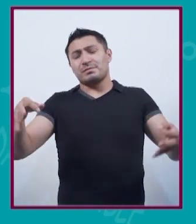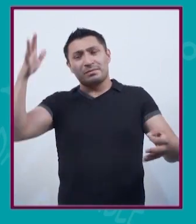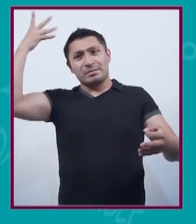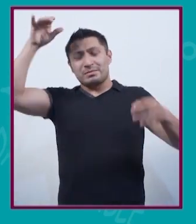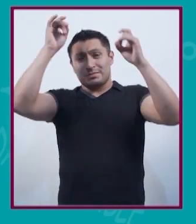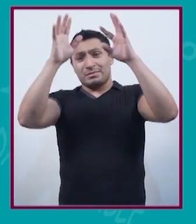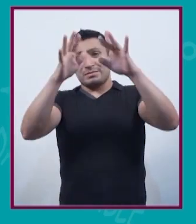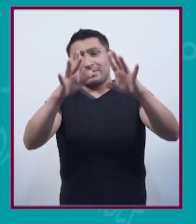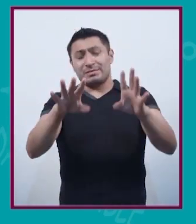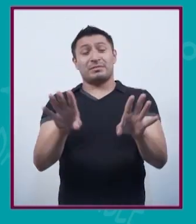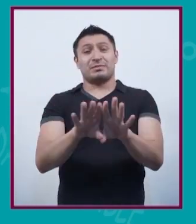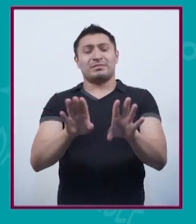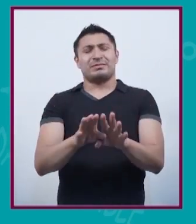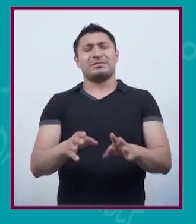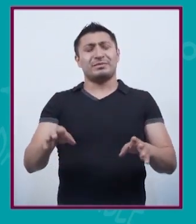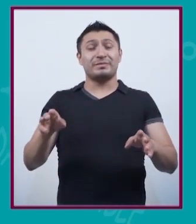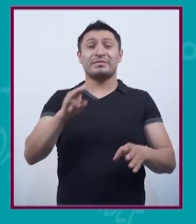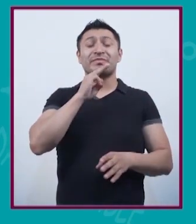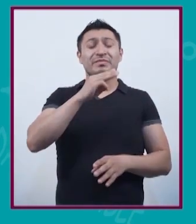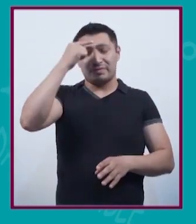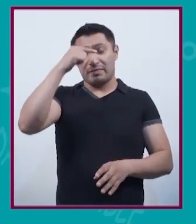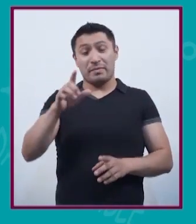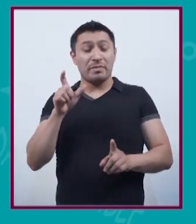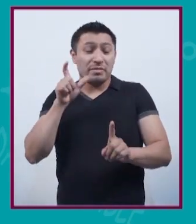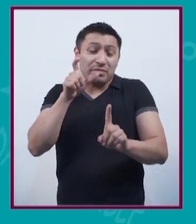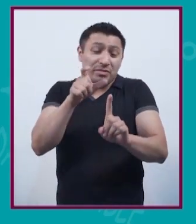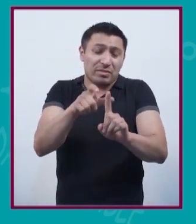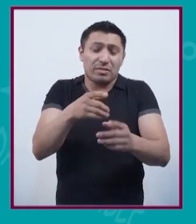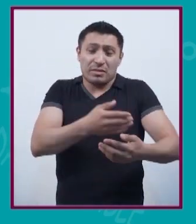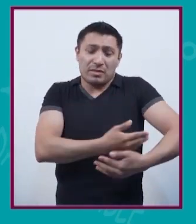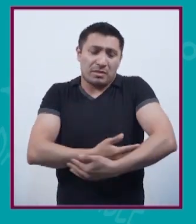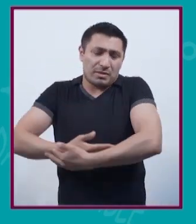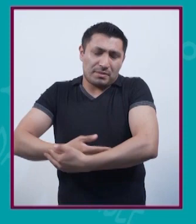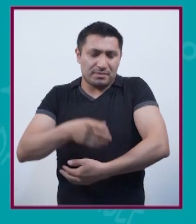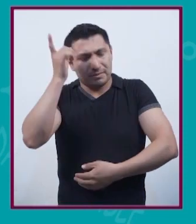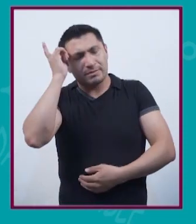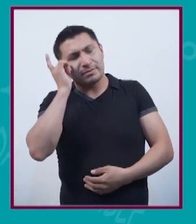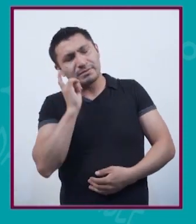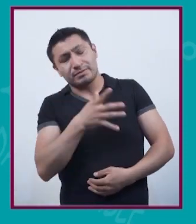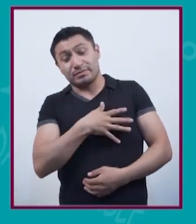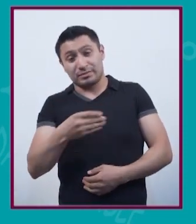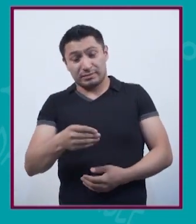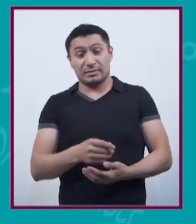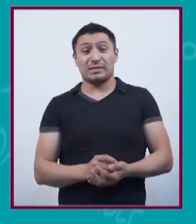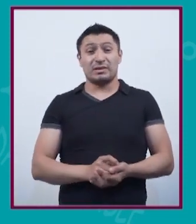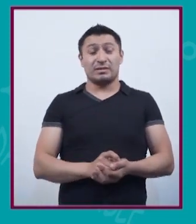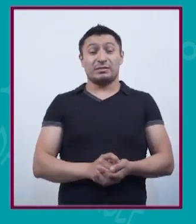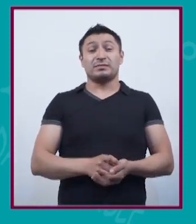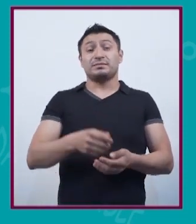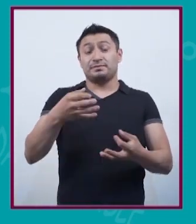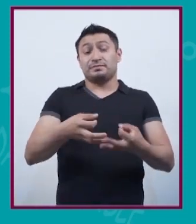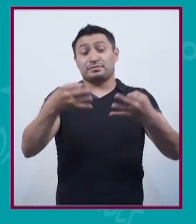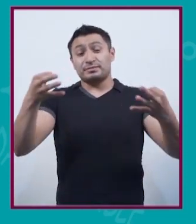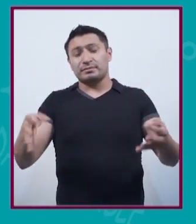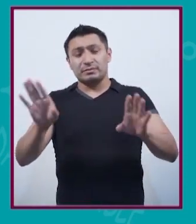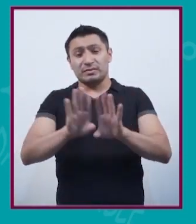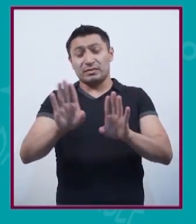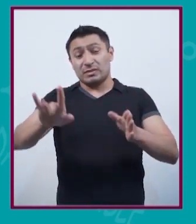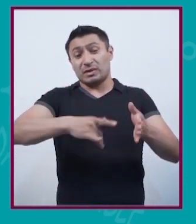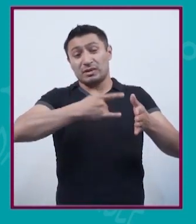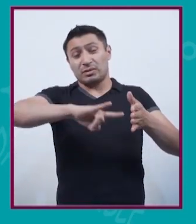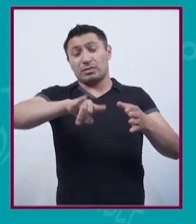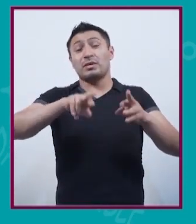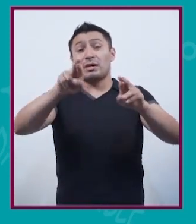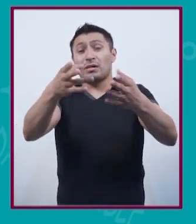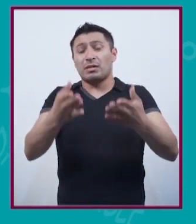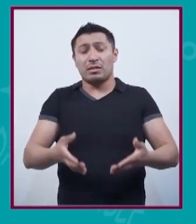en la tierra soleada con una dulcedumbre de madre para el hijo dormido, y la tierra de hacerse suavidades